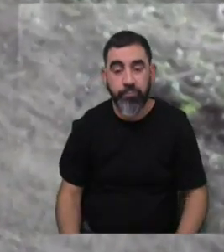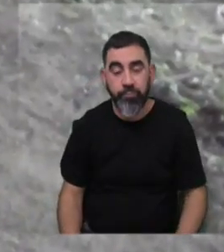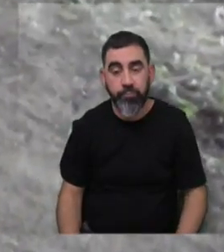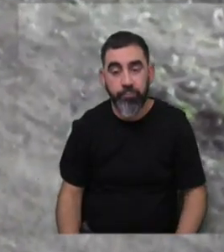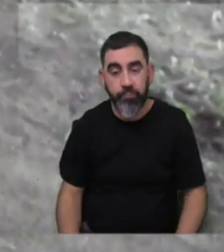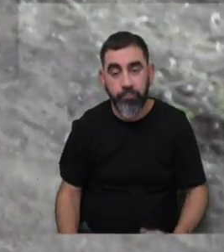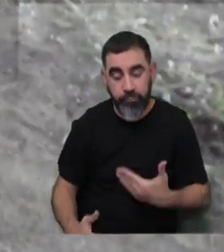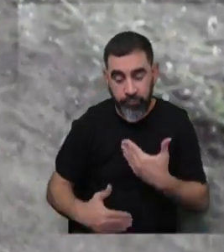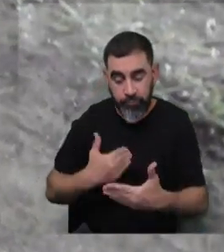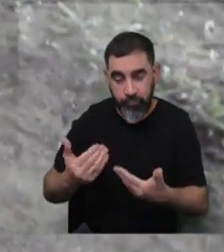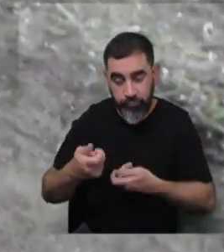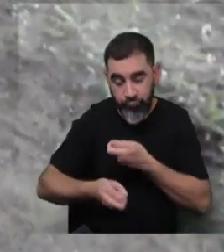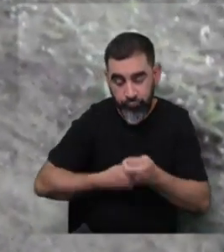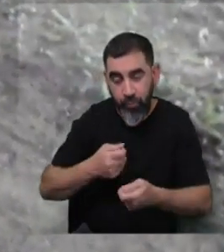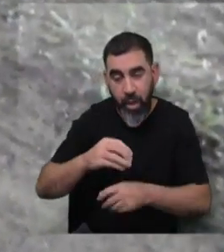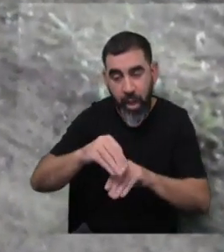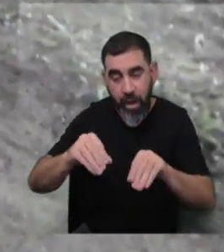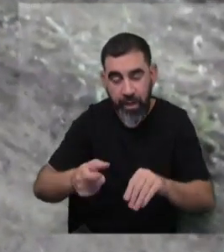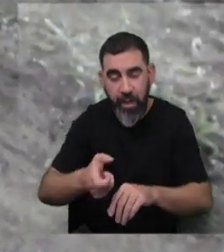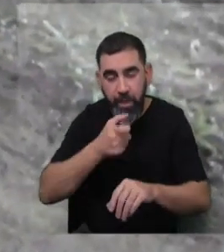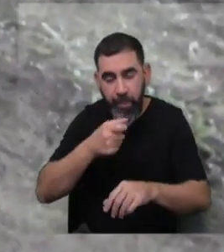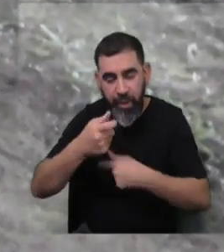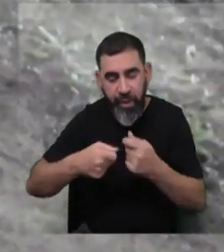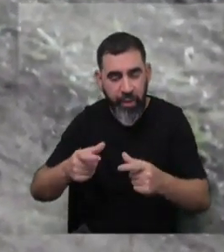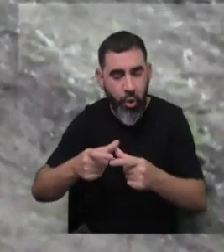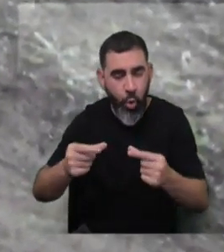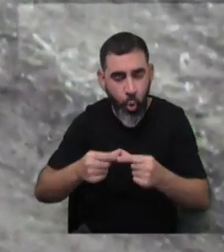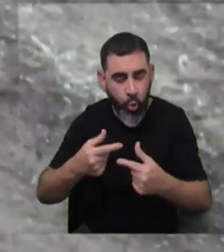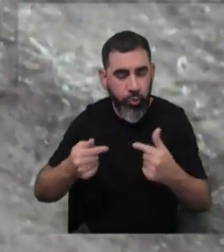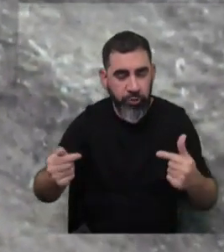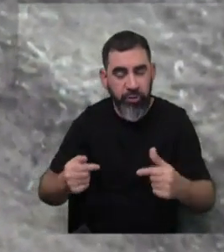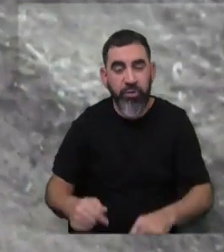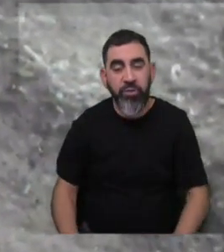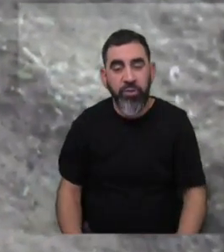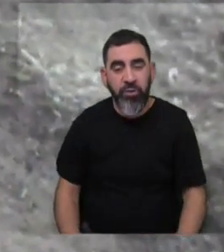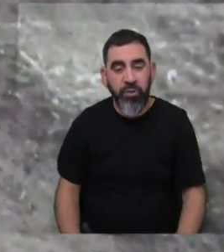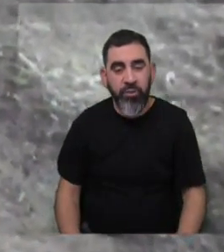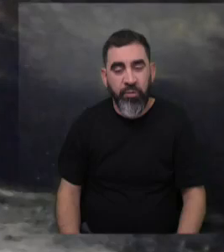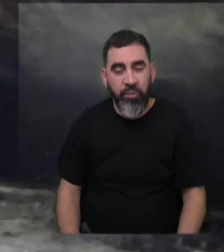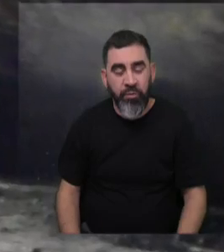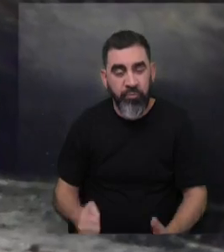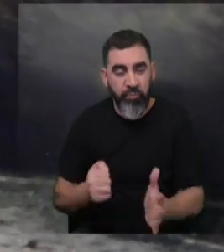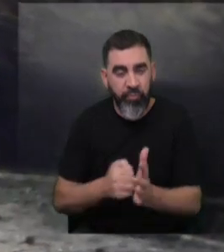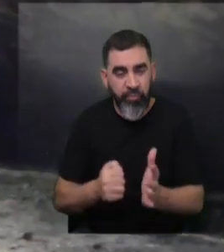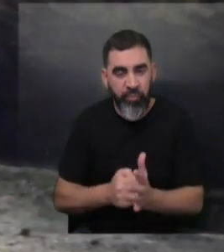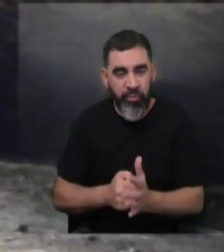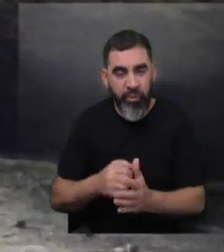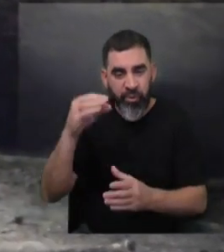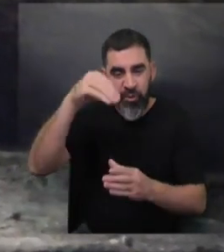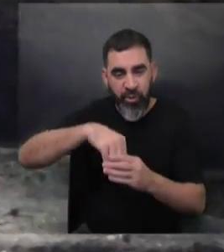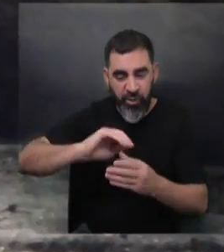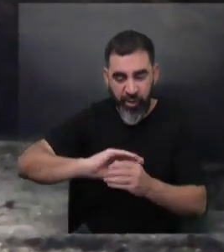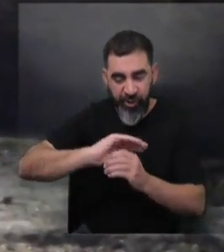con arena, con piedritas, con conchas, con ocre, con minerales, para darle sustento. Y en el interior de esta